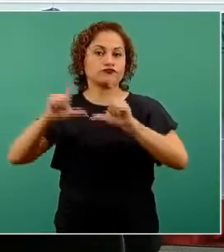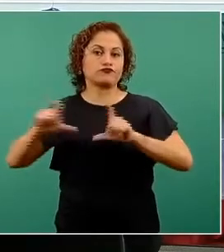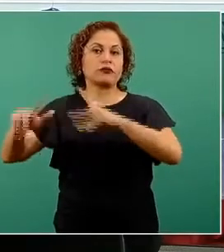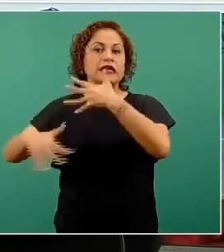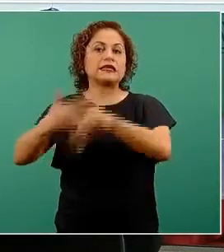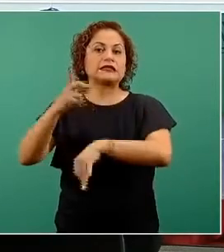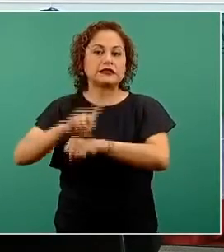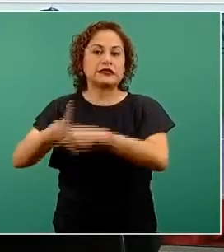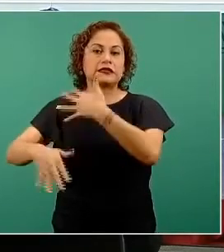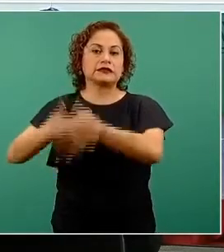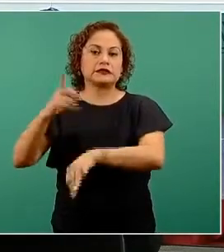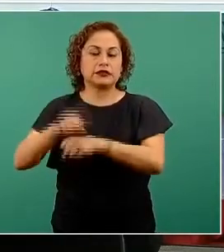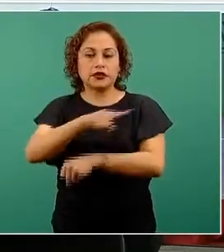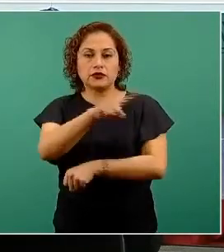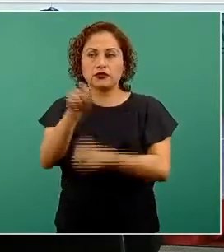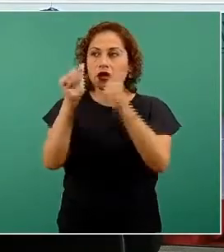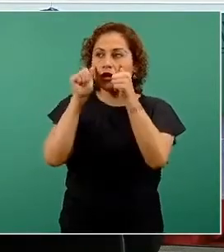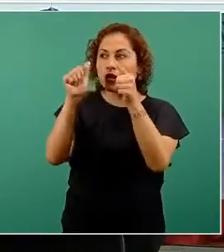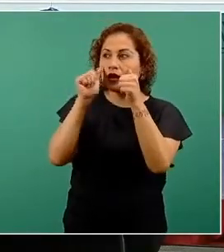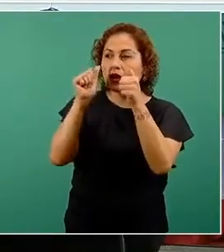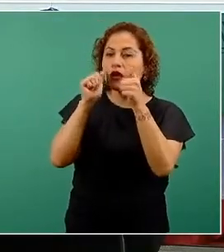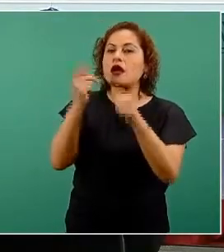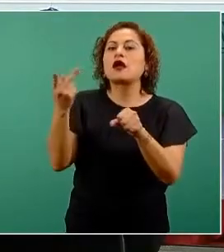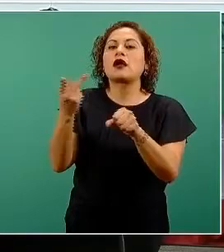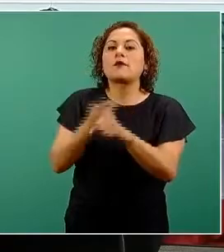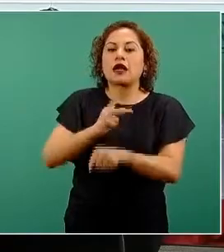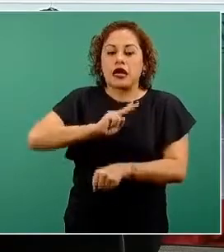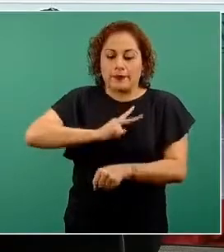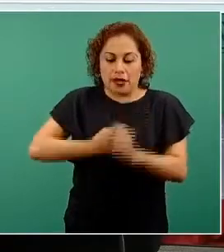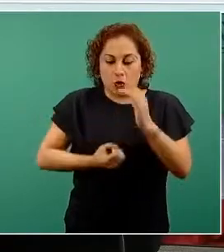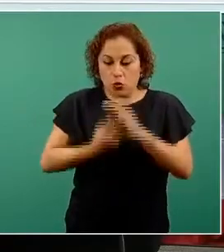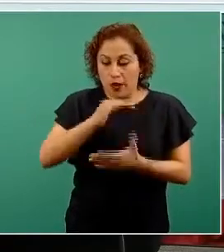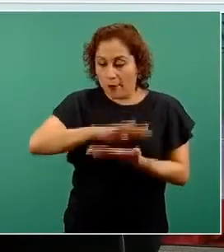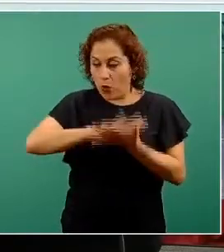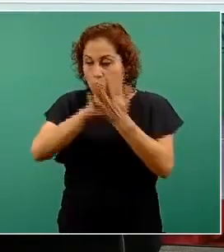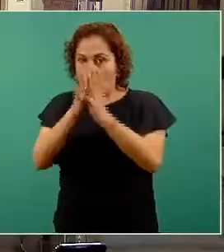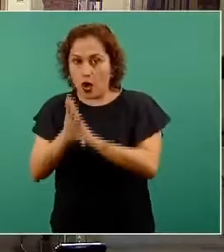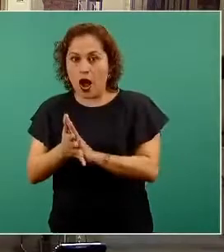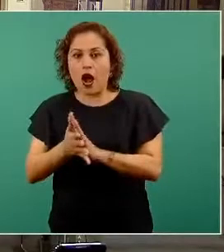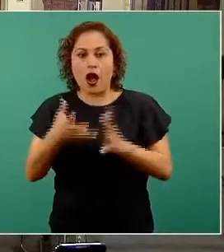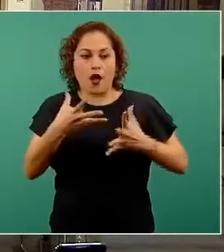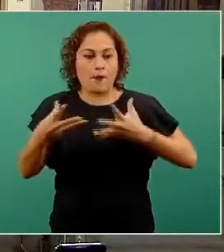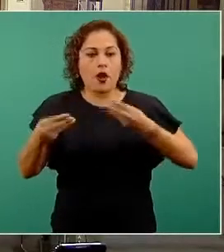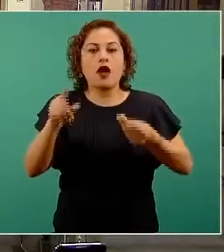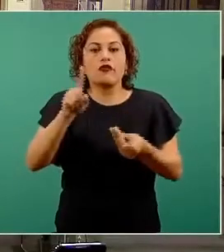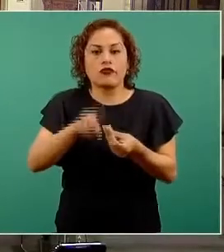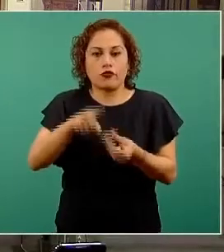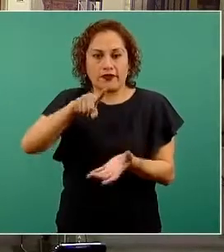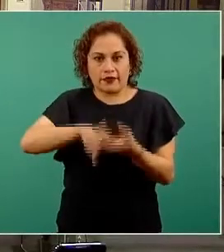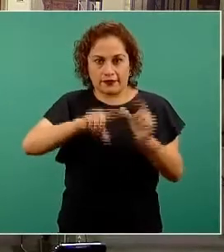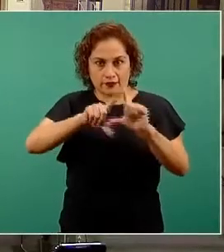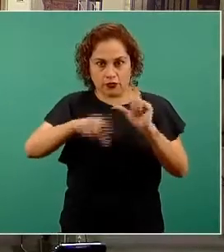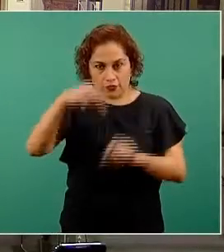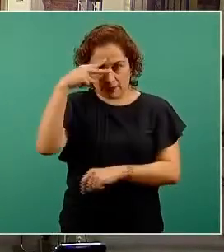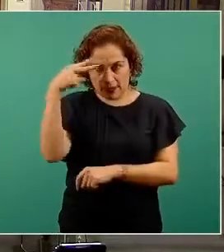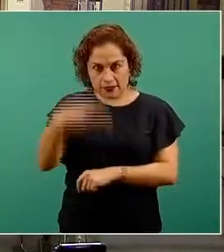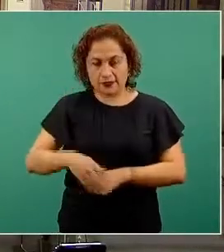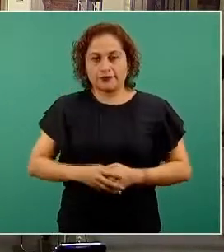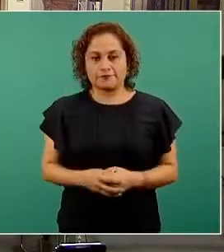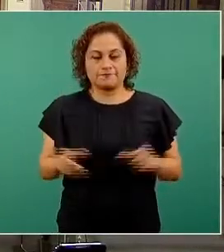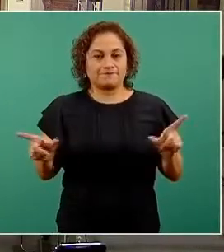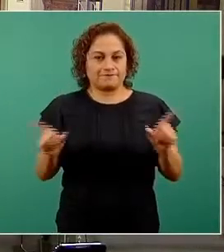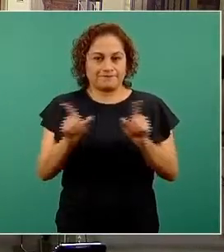estas conferencias puedan tener el avance y la información de lo que la vigilancia genómica está encontrando en México. Sería en esta parte